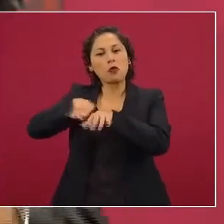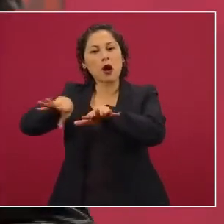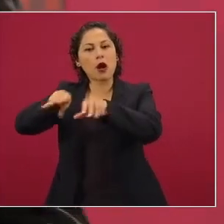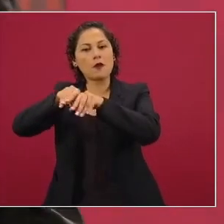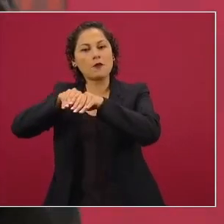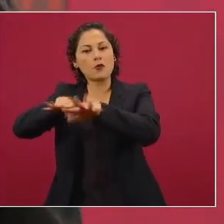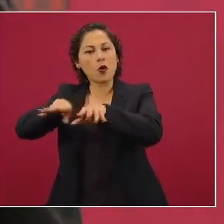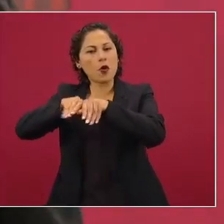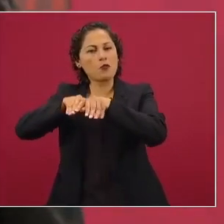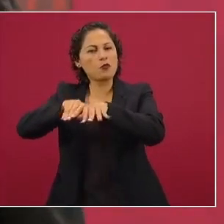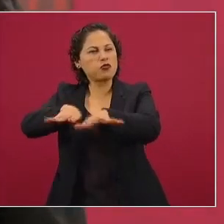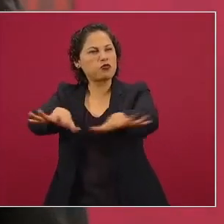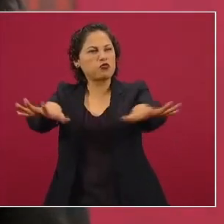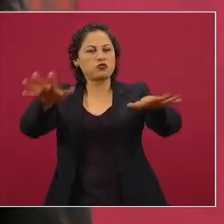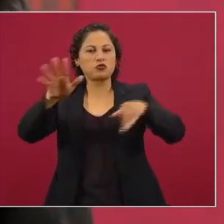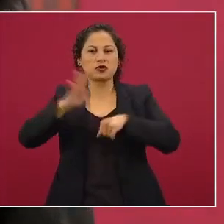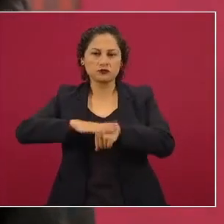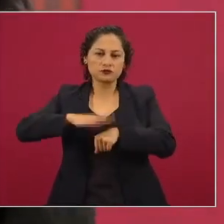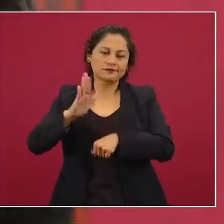más